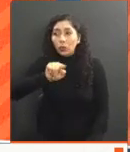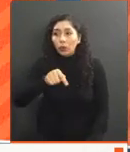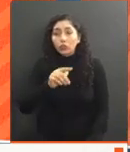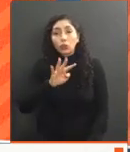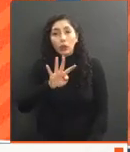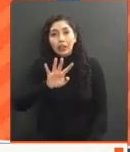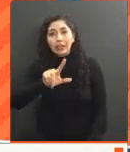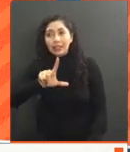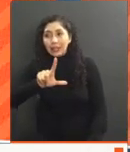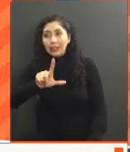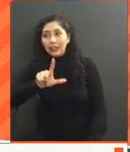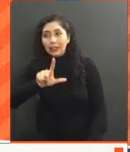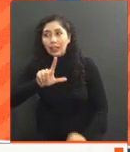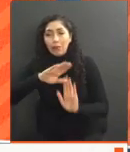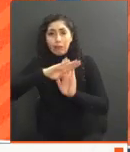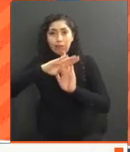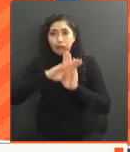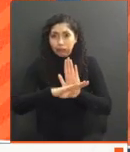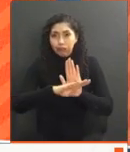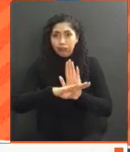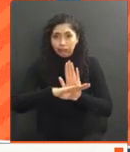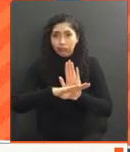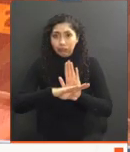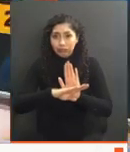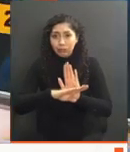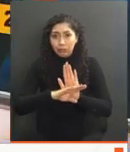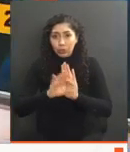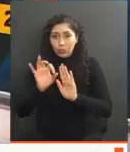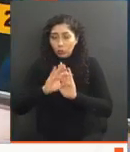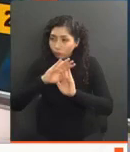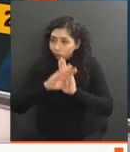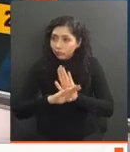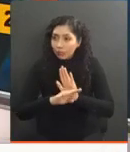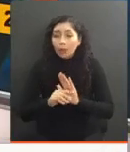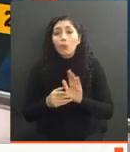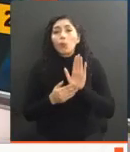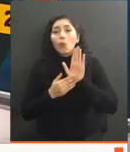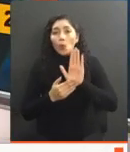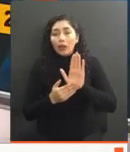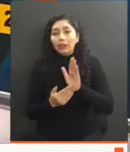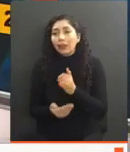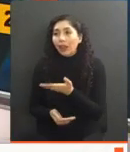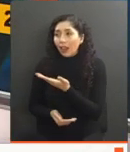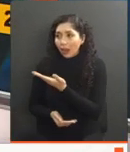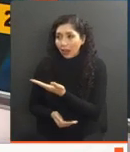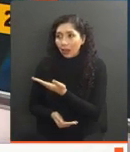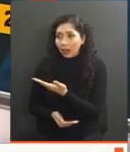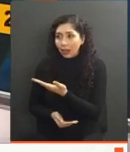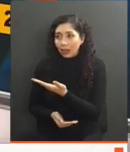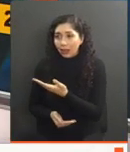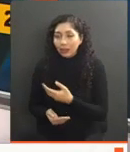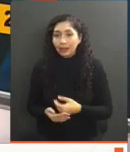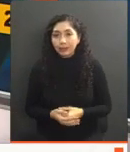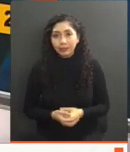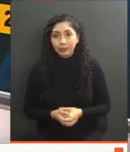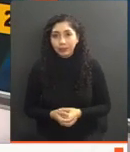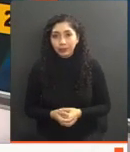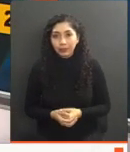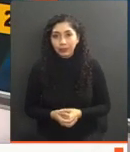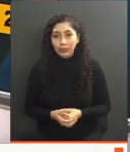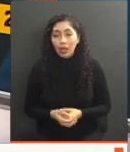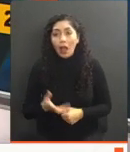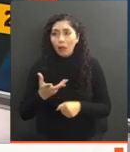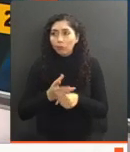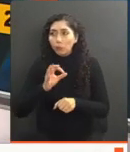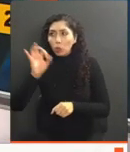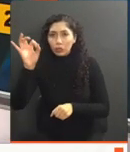un 3,47%. En la gráfica también queda cuenta ahí al lado donde nuestros porcentajes